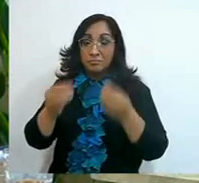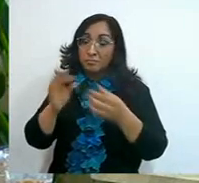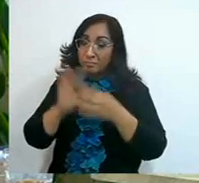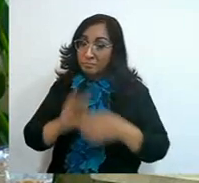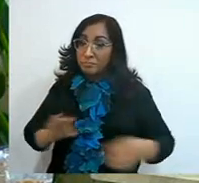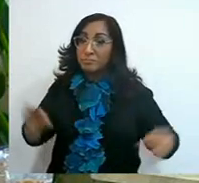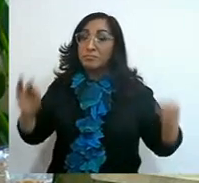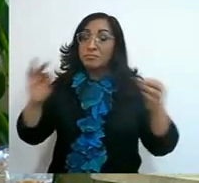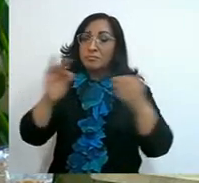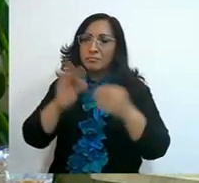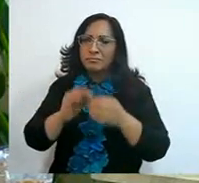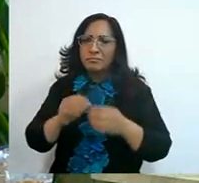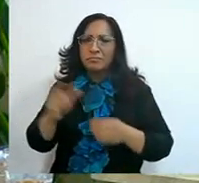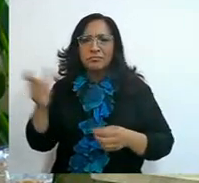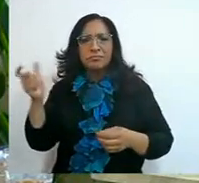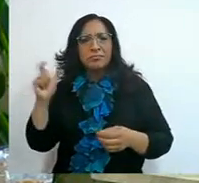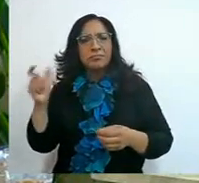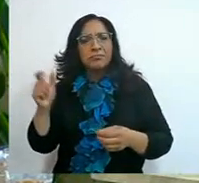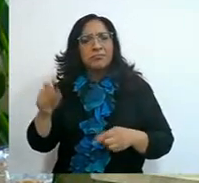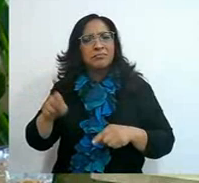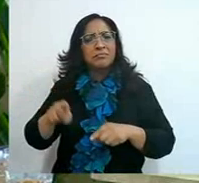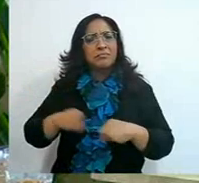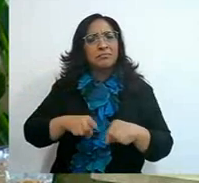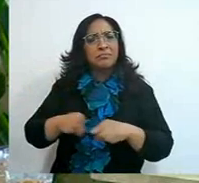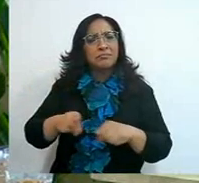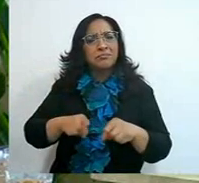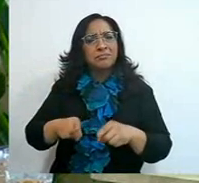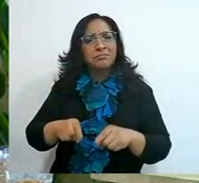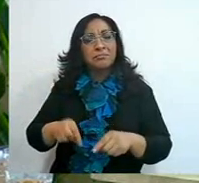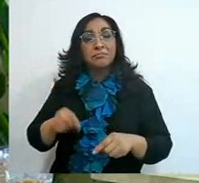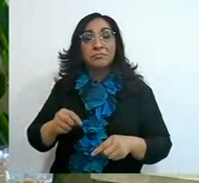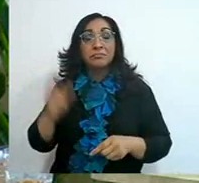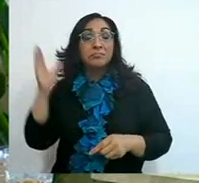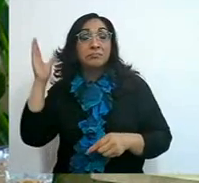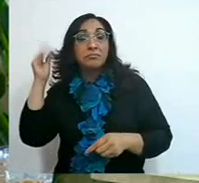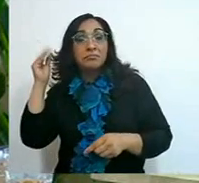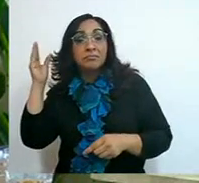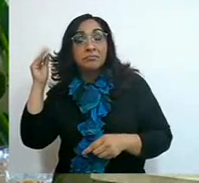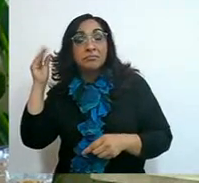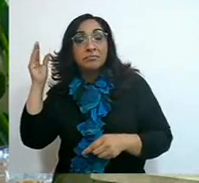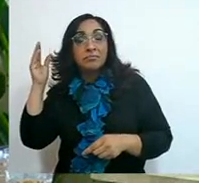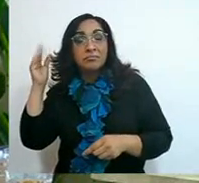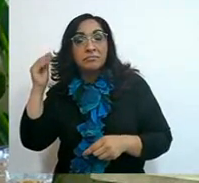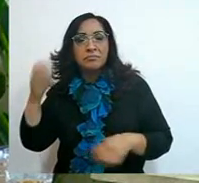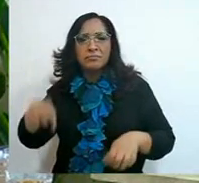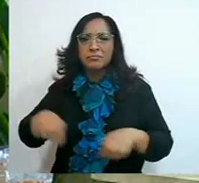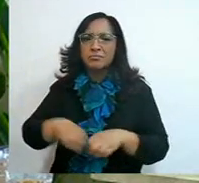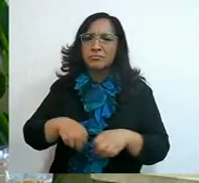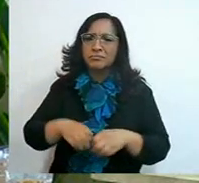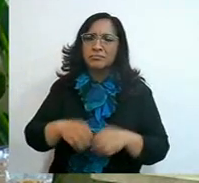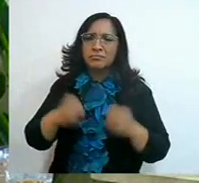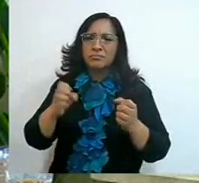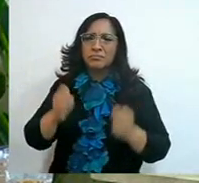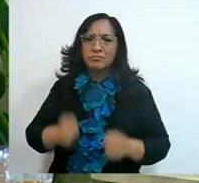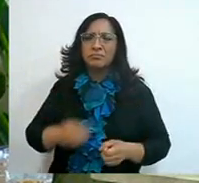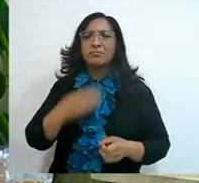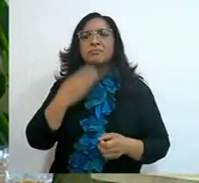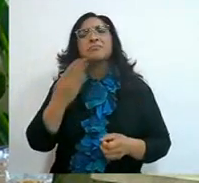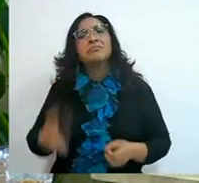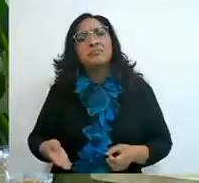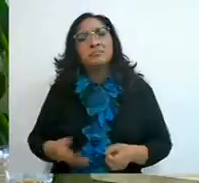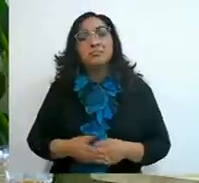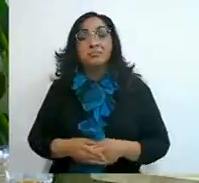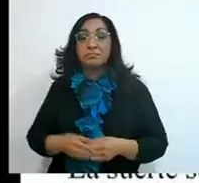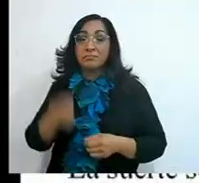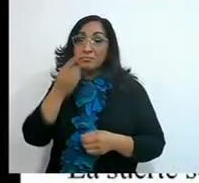cuando, hermano, a veces uno presta oído a cosas que no van. ¿Lo tienes, Sara? Sí.